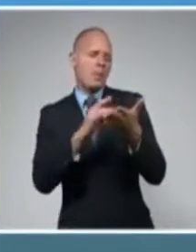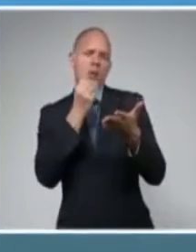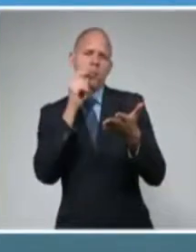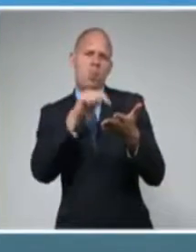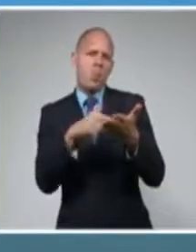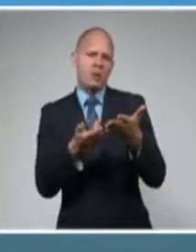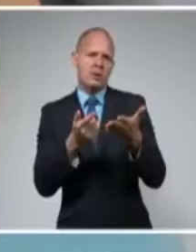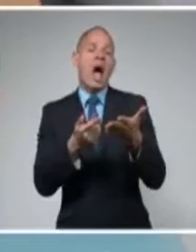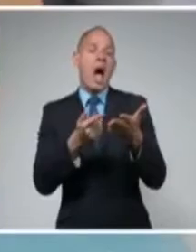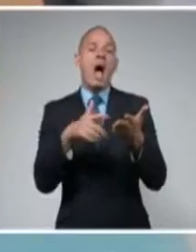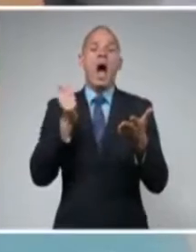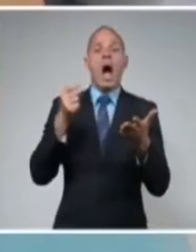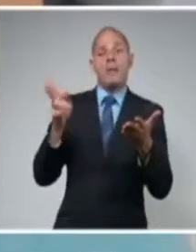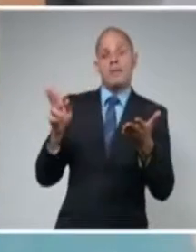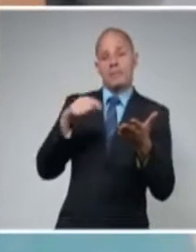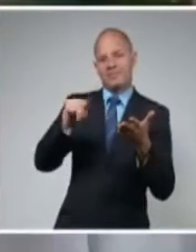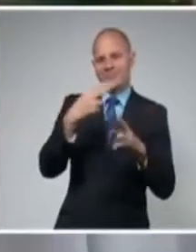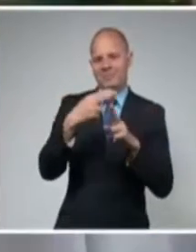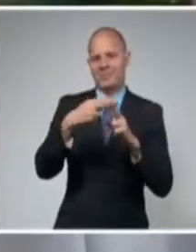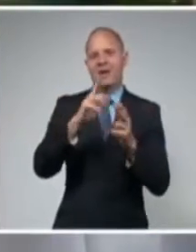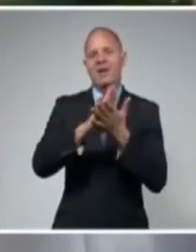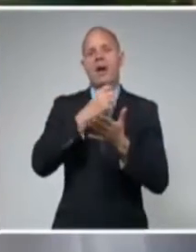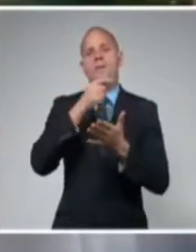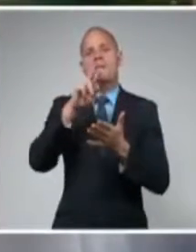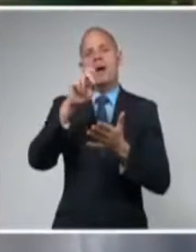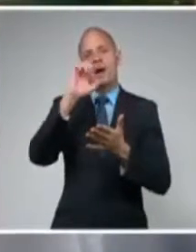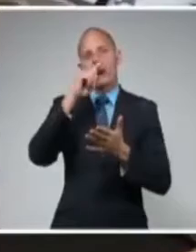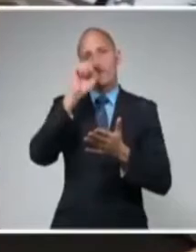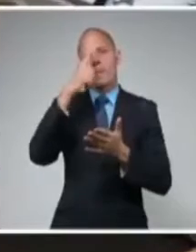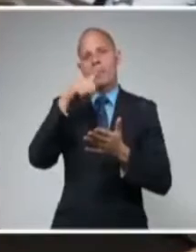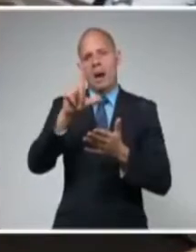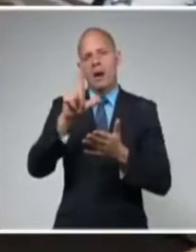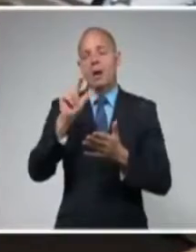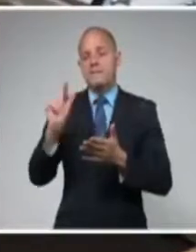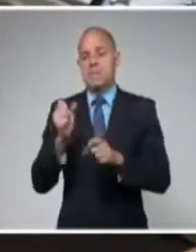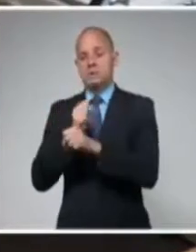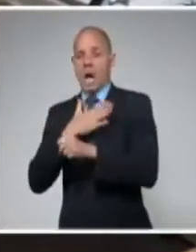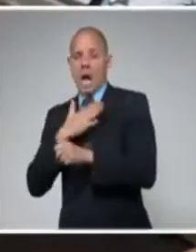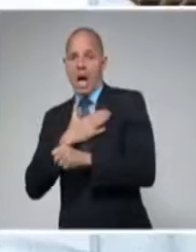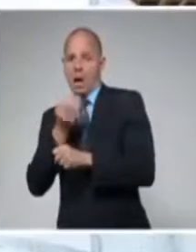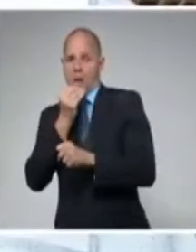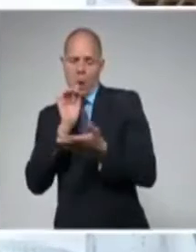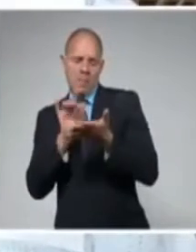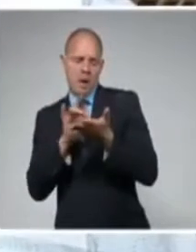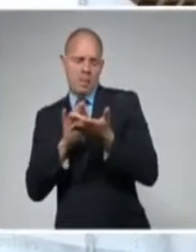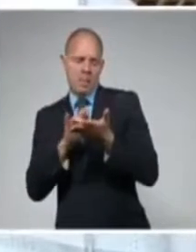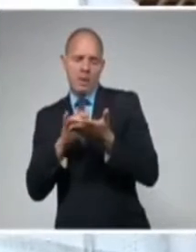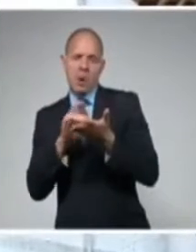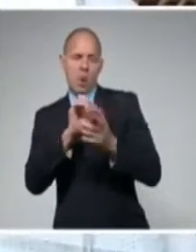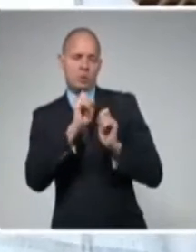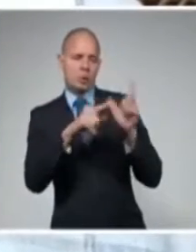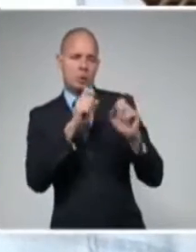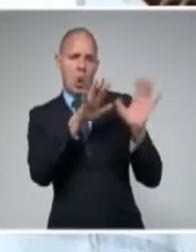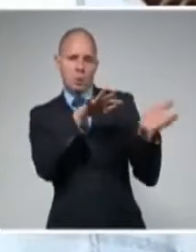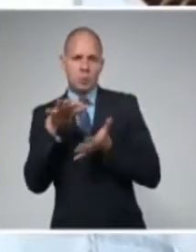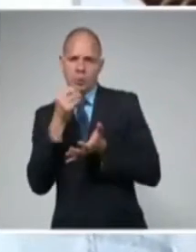Mercabal, lo cual facilitará la gestión y acercamiento de los productos a los titulares de los negocios. Mejoraría el servicio de los